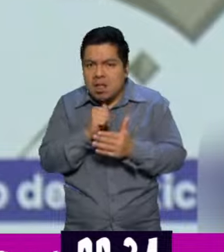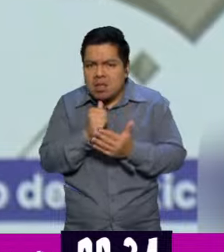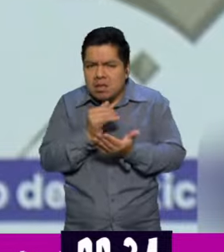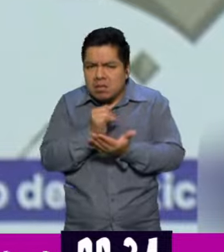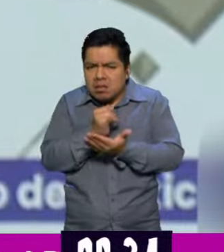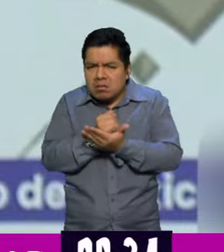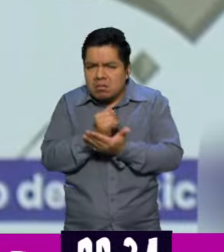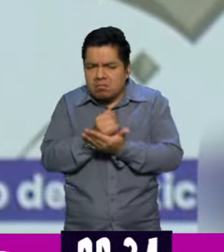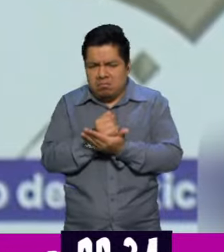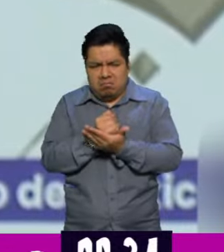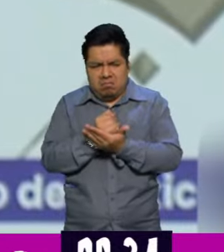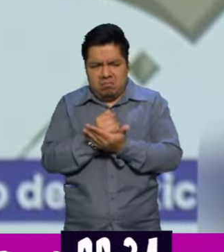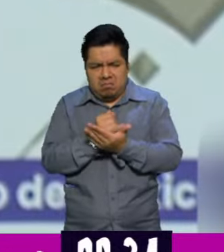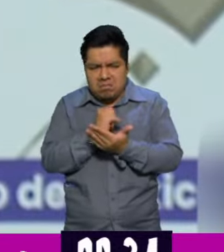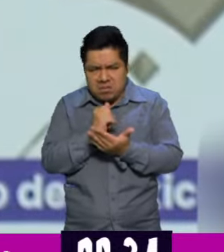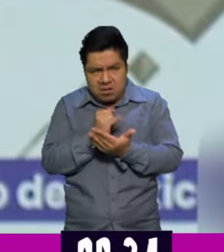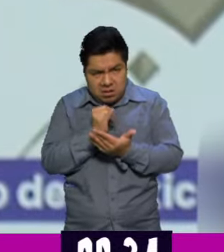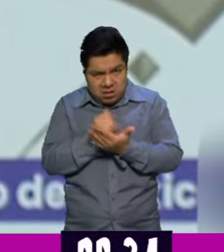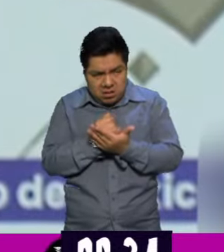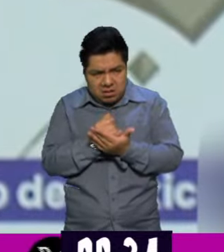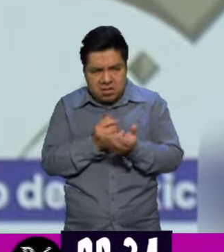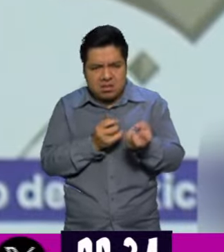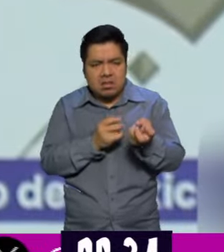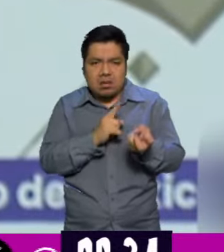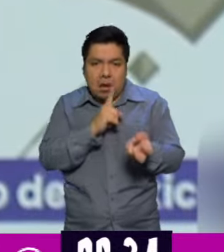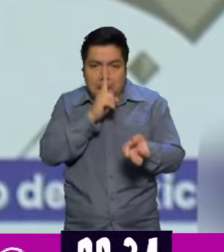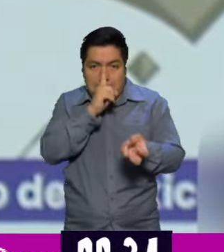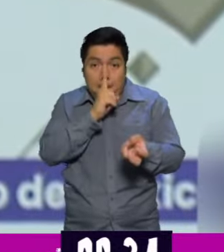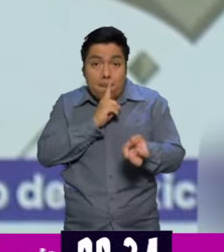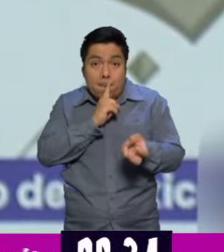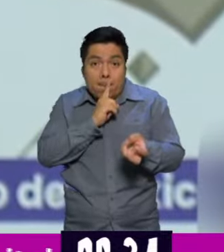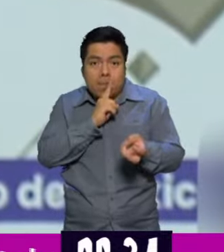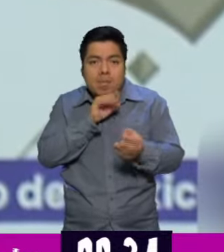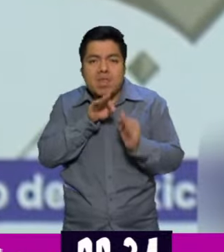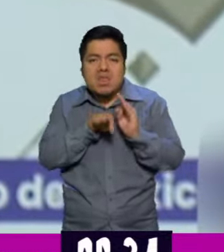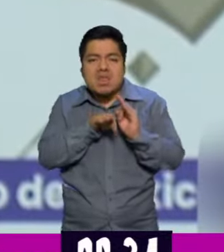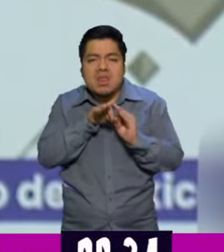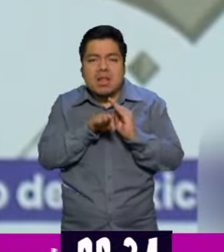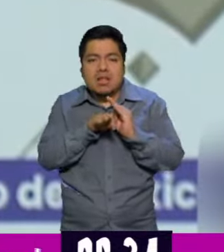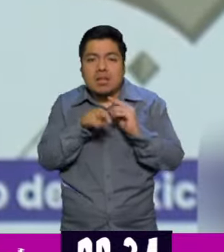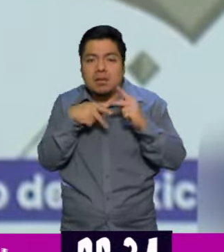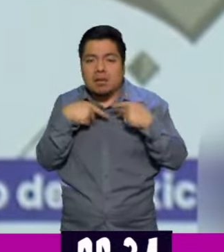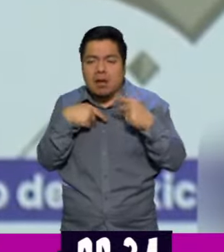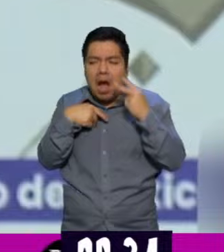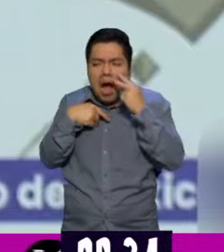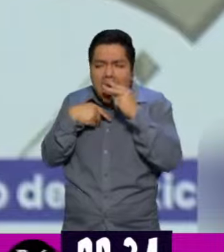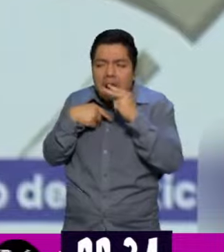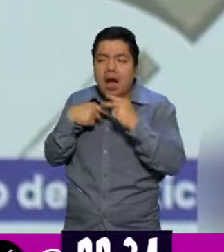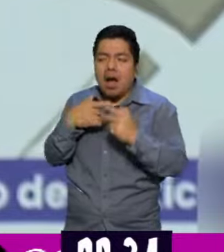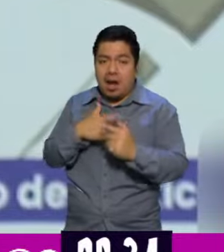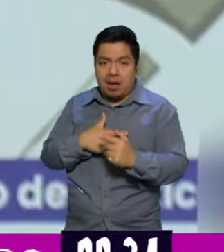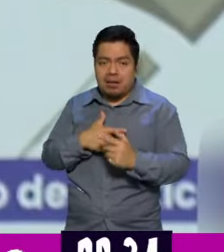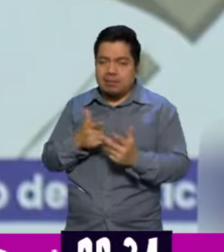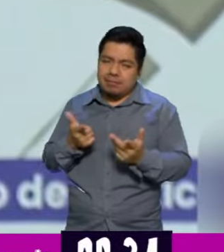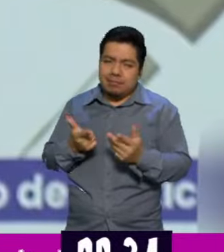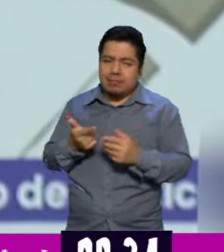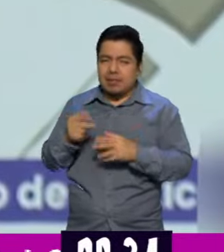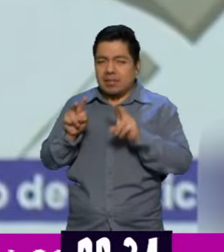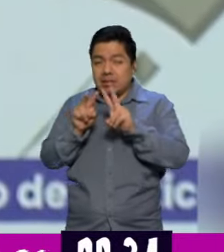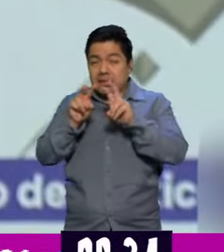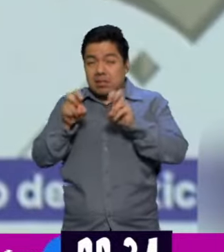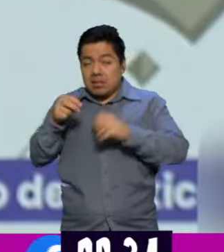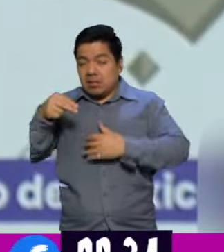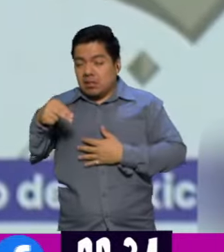pagar impuestos, bueno, es francamente eso, una puntada sí, sí, para sí. lograr, para buscar simpatías. Pero este tema del narcogobierno es